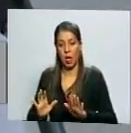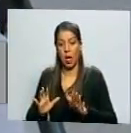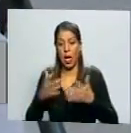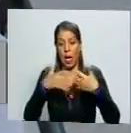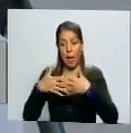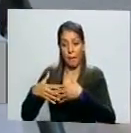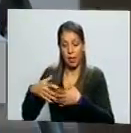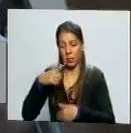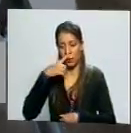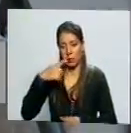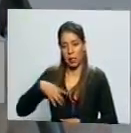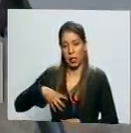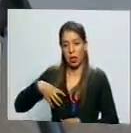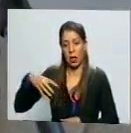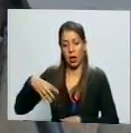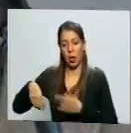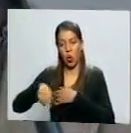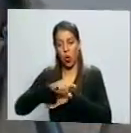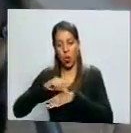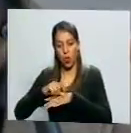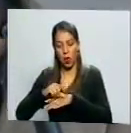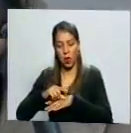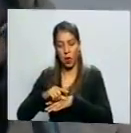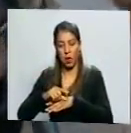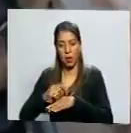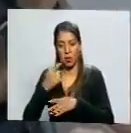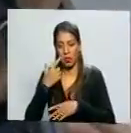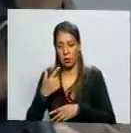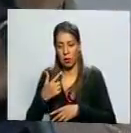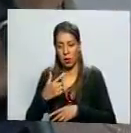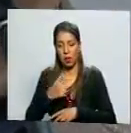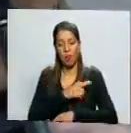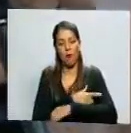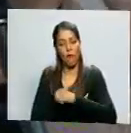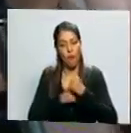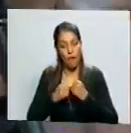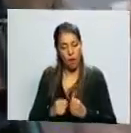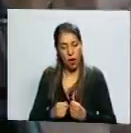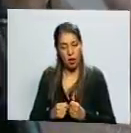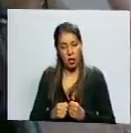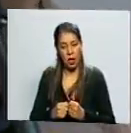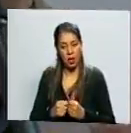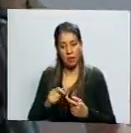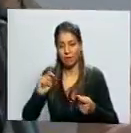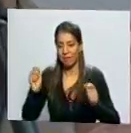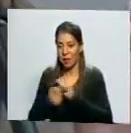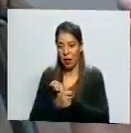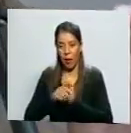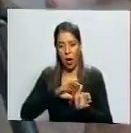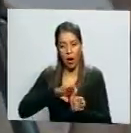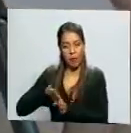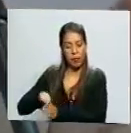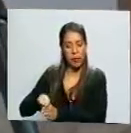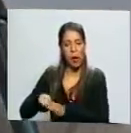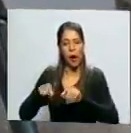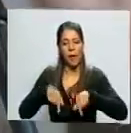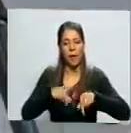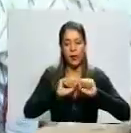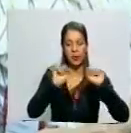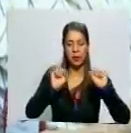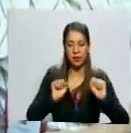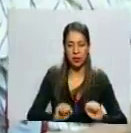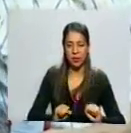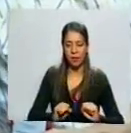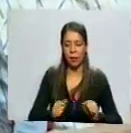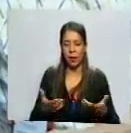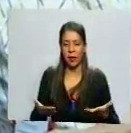empresarios, para que el Estado pueda fortalecer el nuevo sistema de